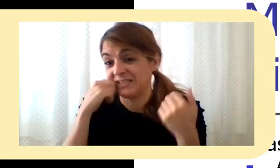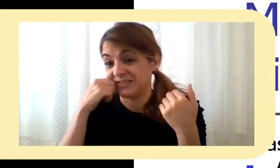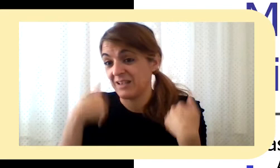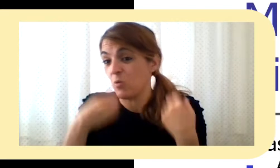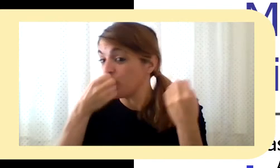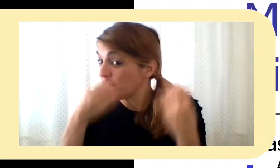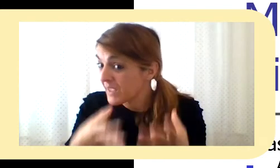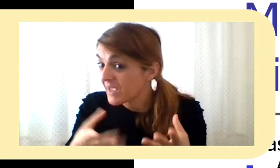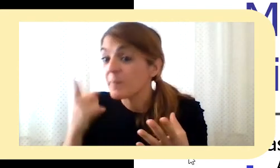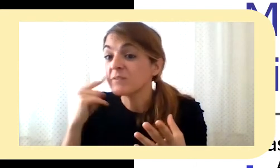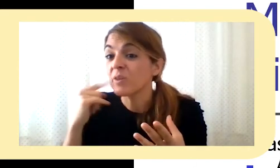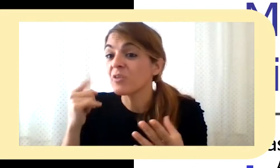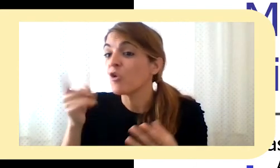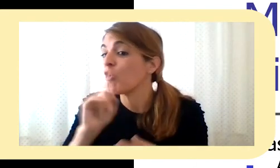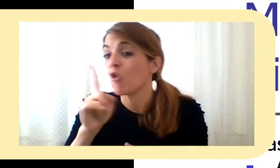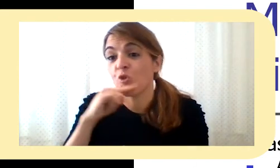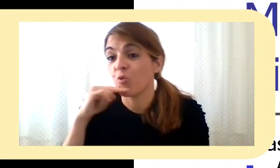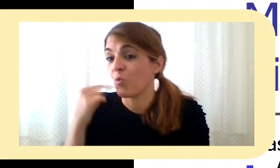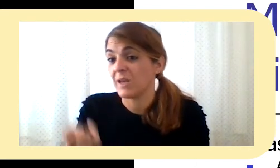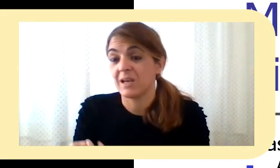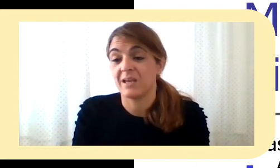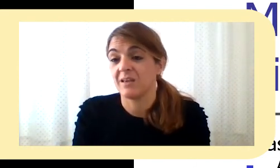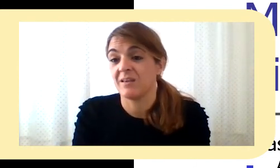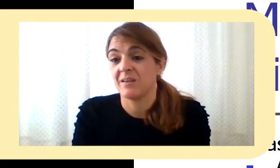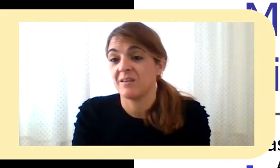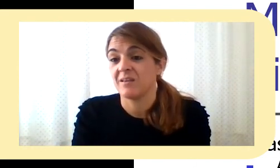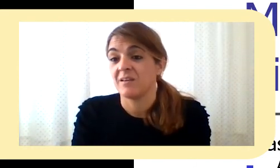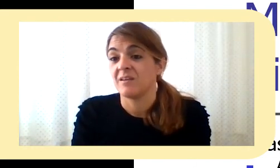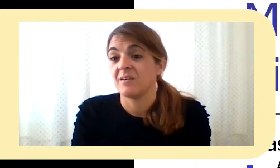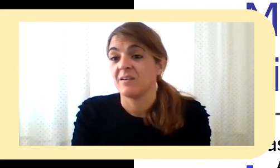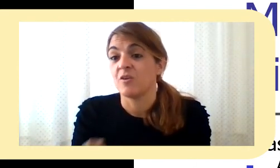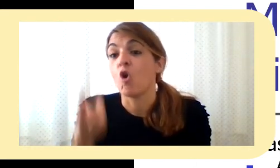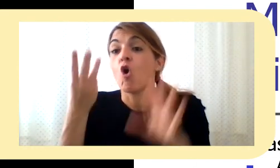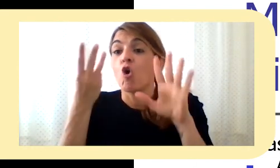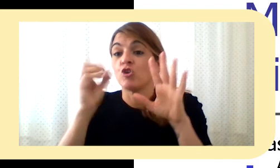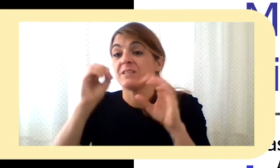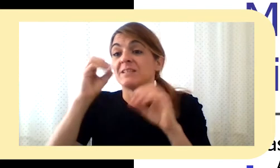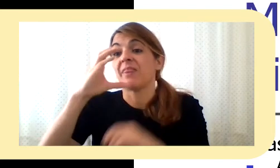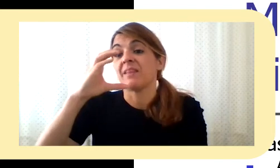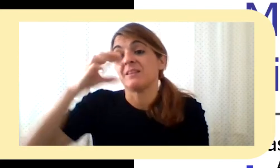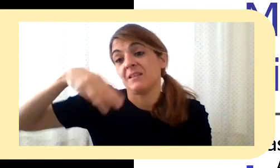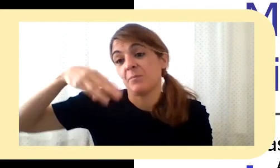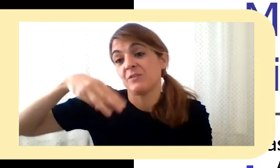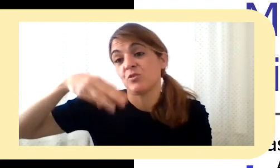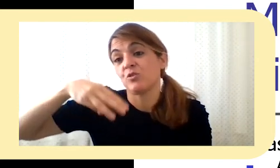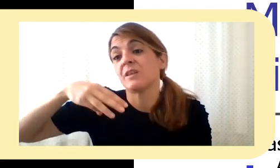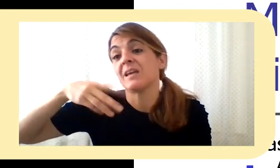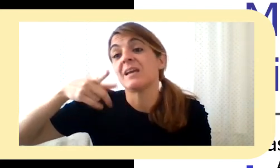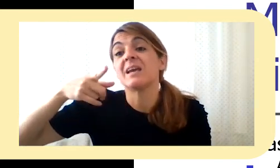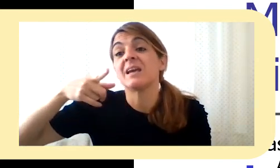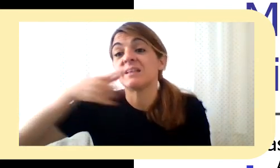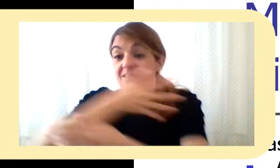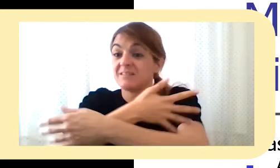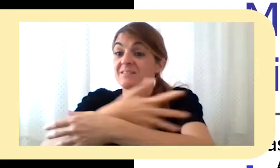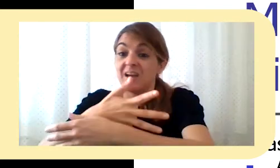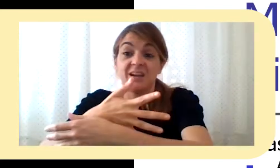doler, tendríamos que perder solamente 80 centímetros cúbicos de sangre durante un ciclo, durante un mes, durante